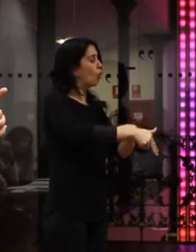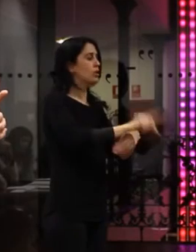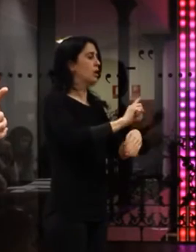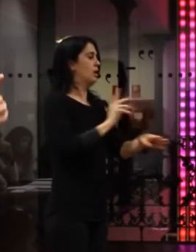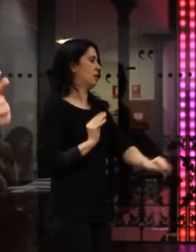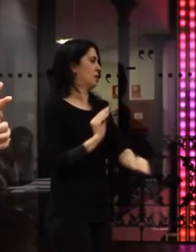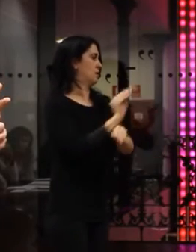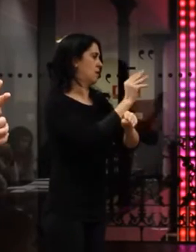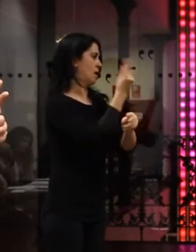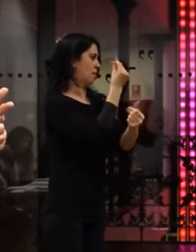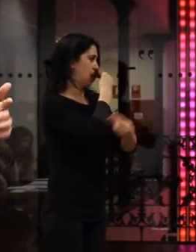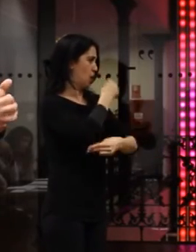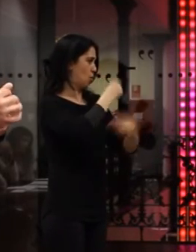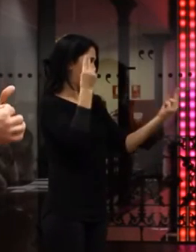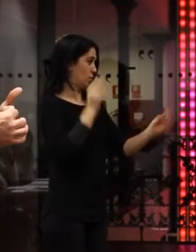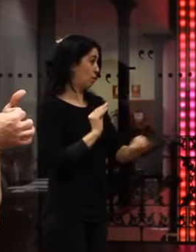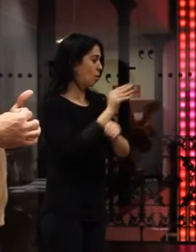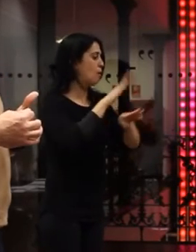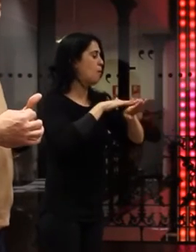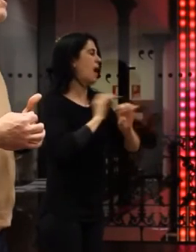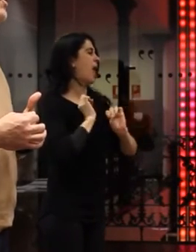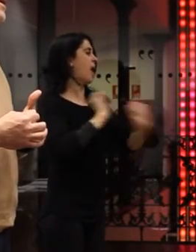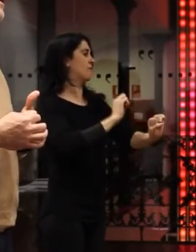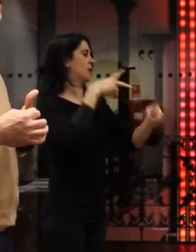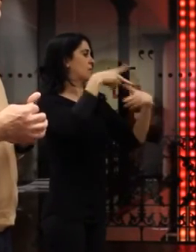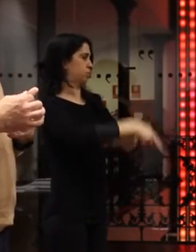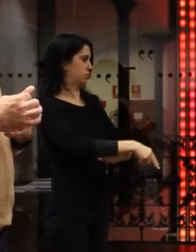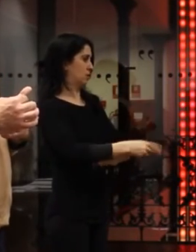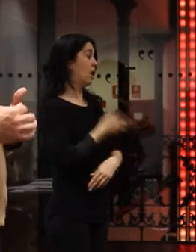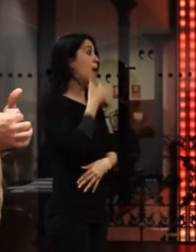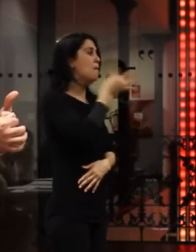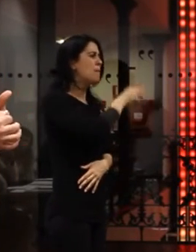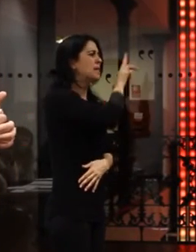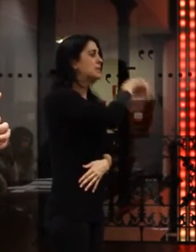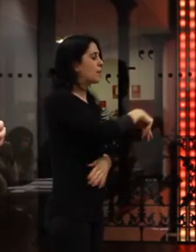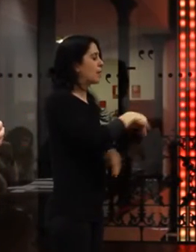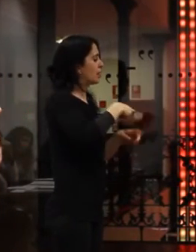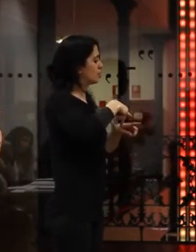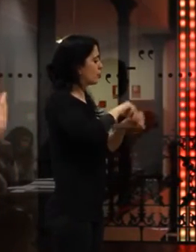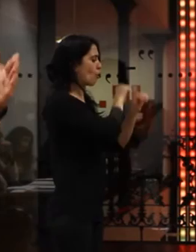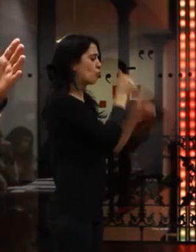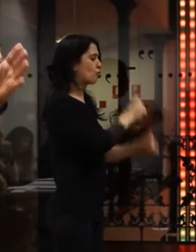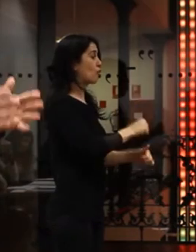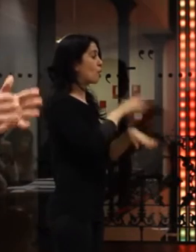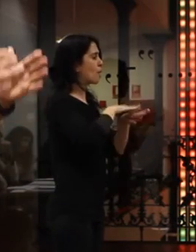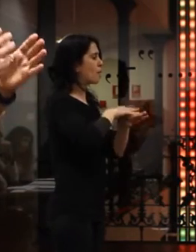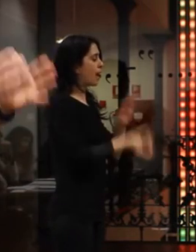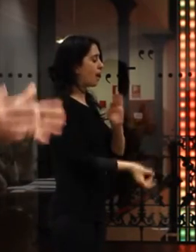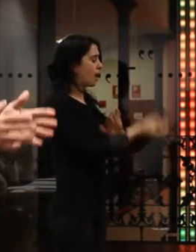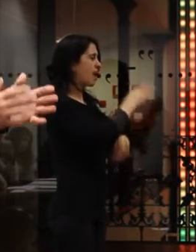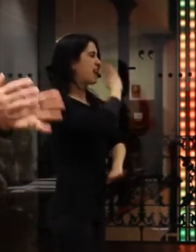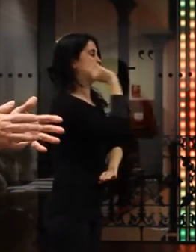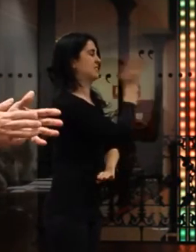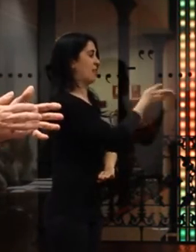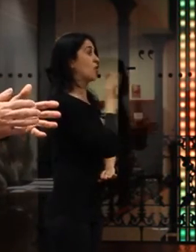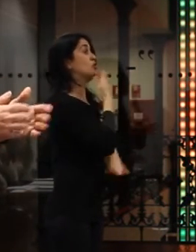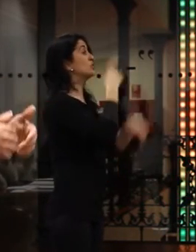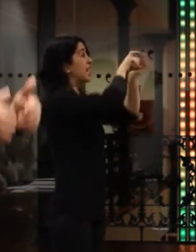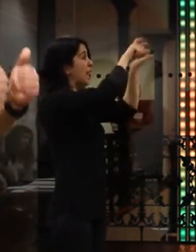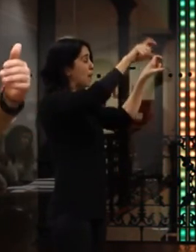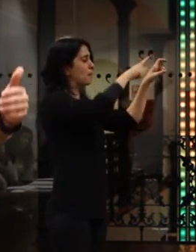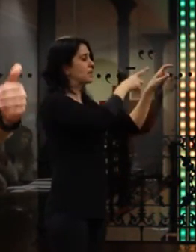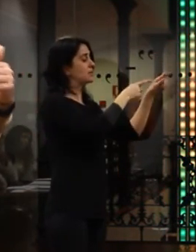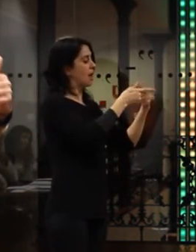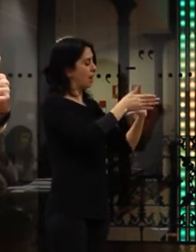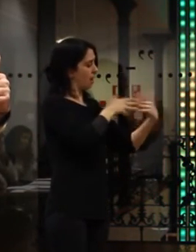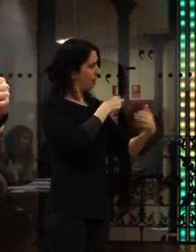público. Pero además, estableciendo un mecanismo sancionador para que cualquier empresa que produzca ese corte de suministro